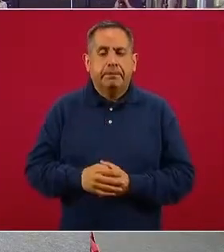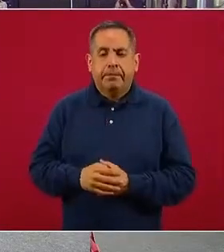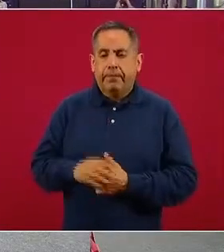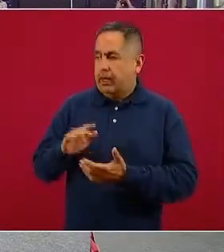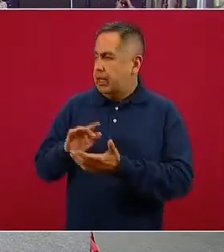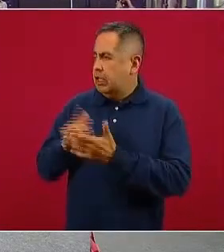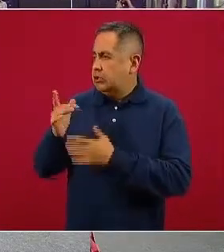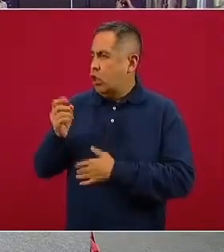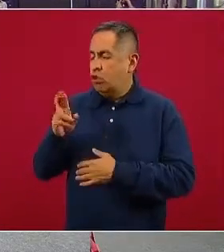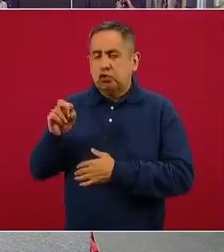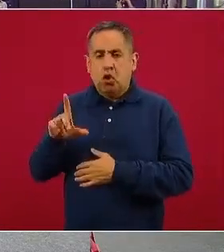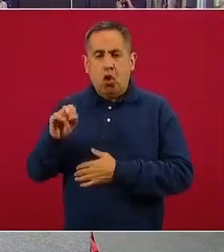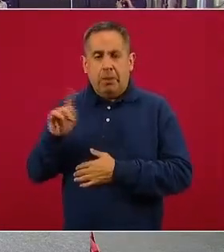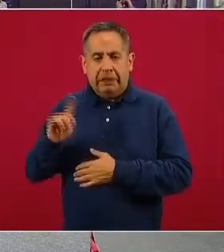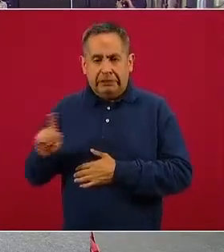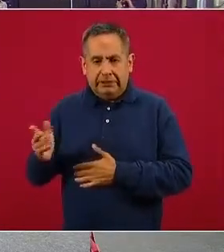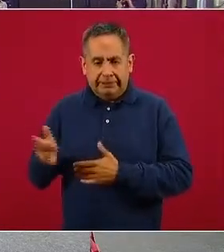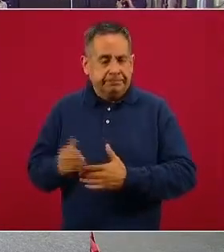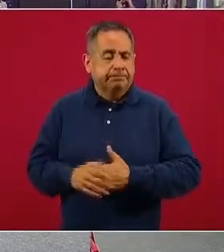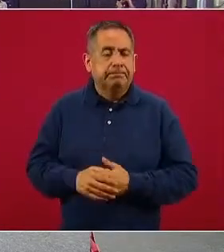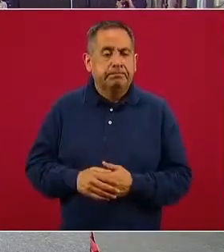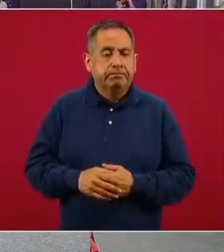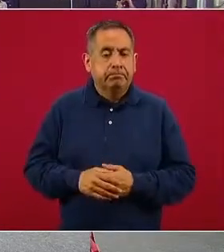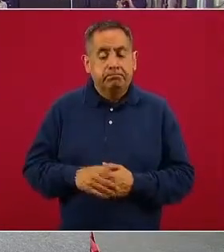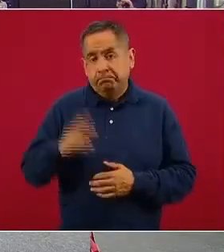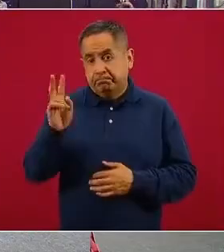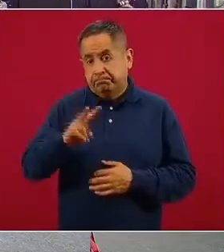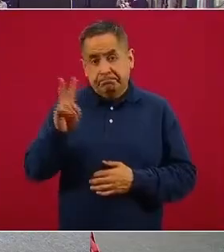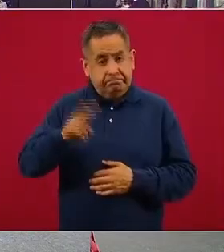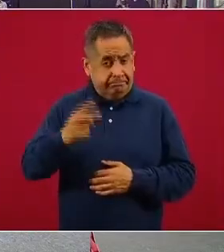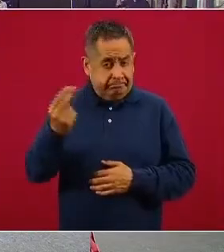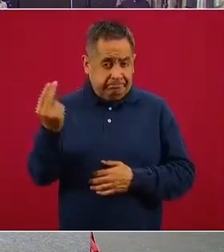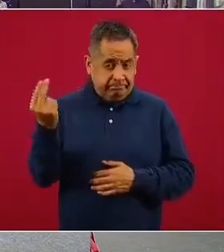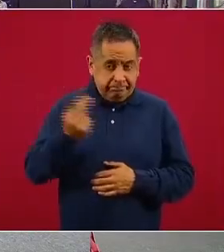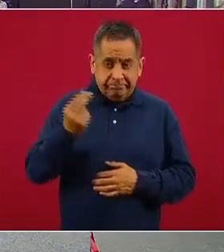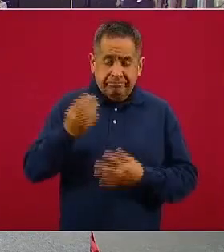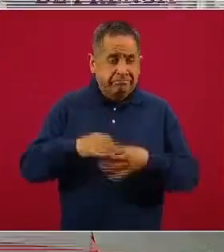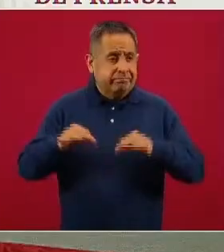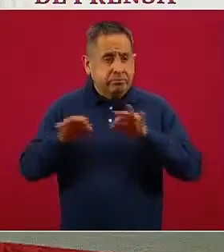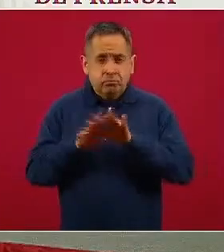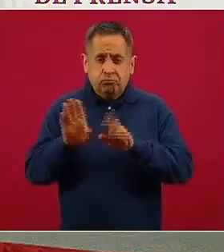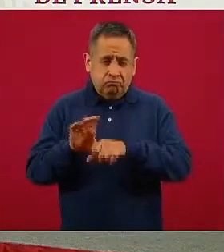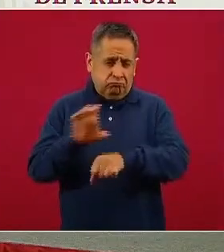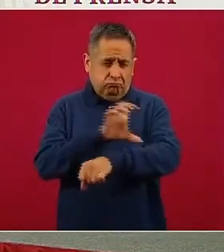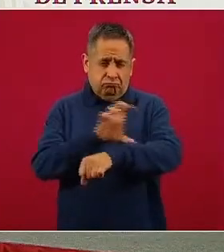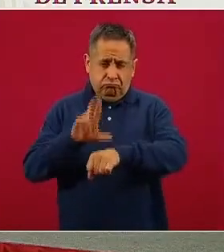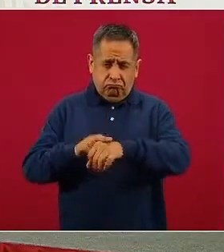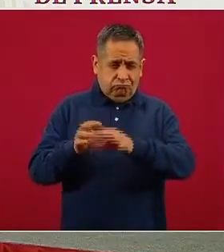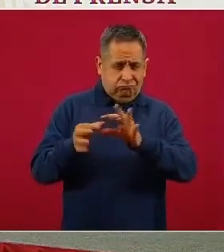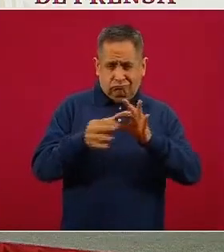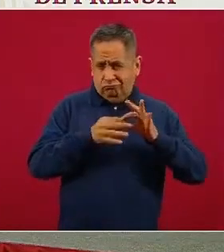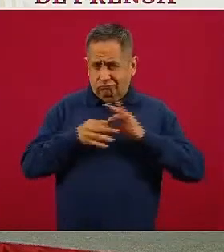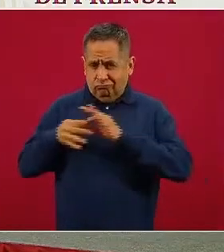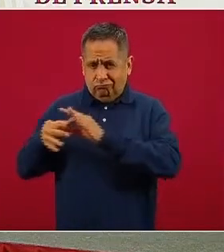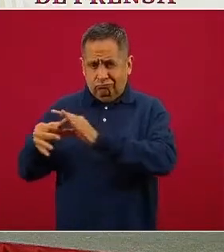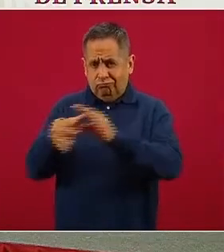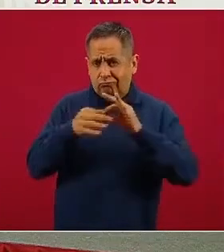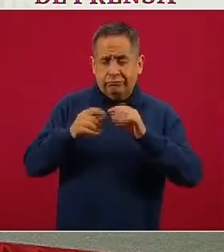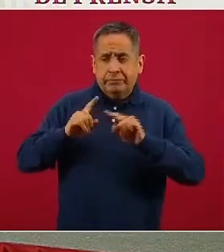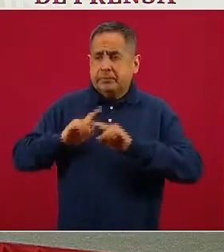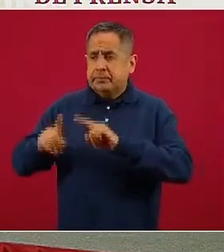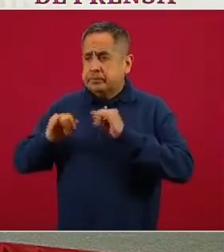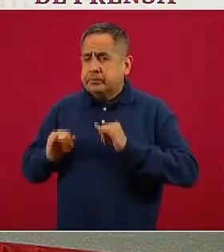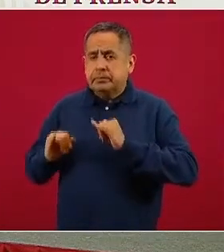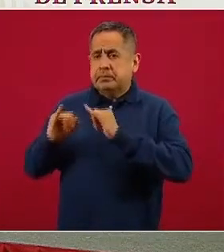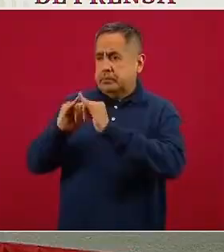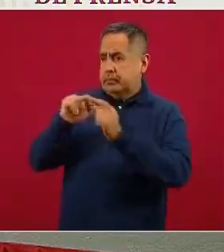Ridaura. De hecho, se necesita todo un mecanismo de coordinación interinstitucional dentro de todas